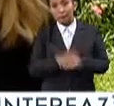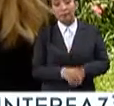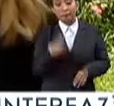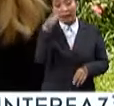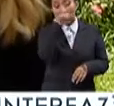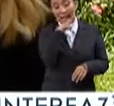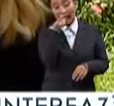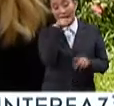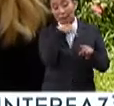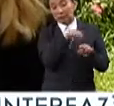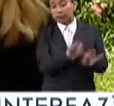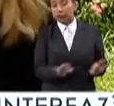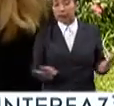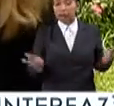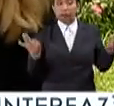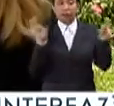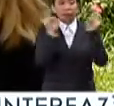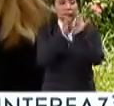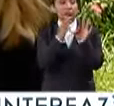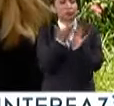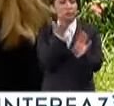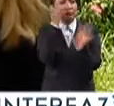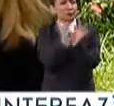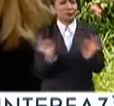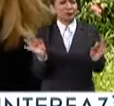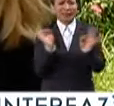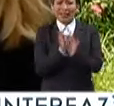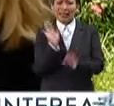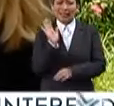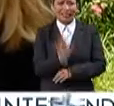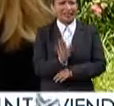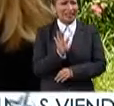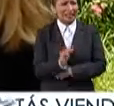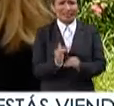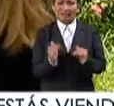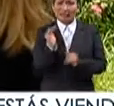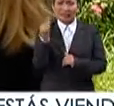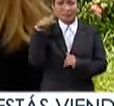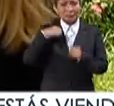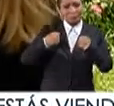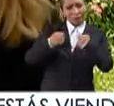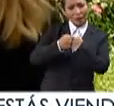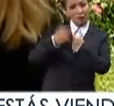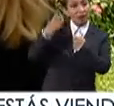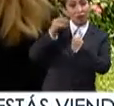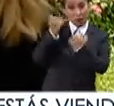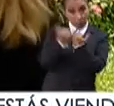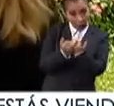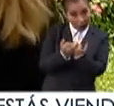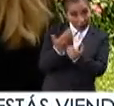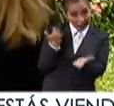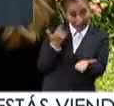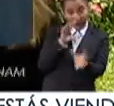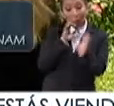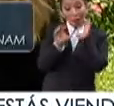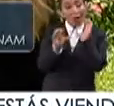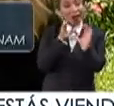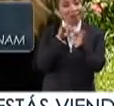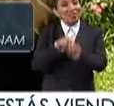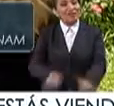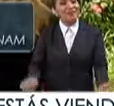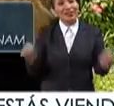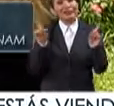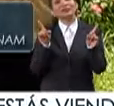lenguas tienen una importancia muy significativa las fronteras ya no son las mismas la comunicación no es